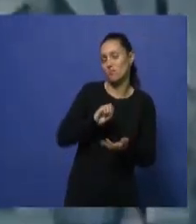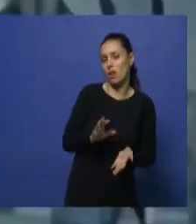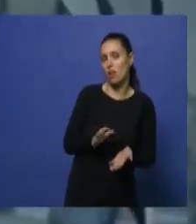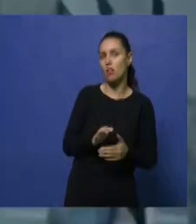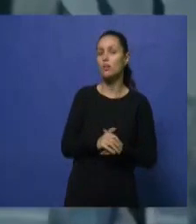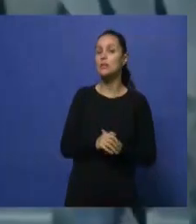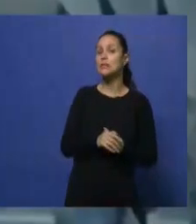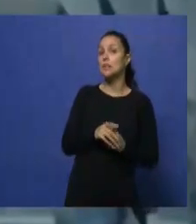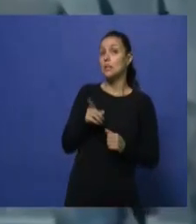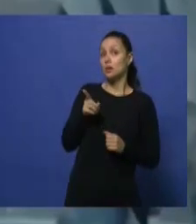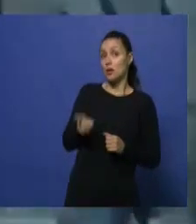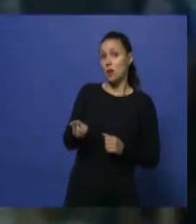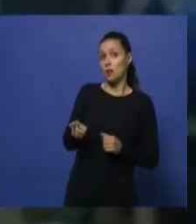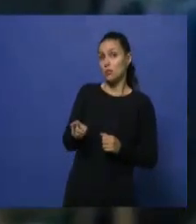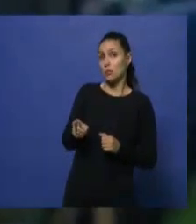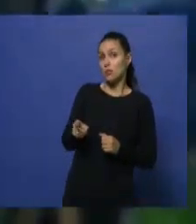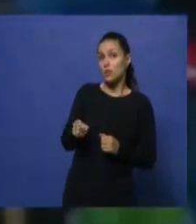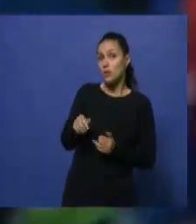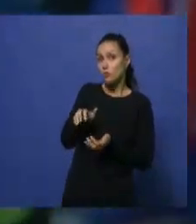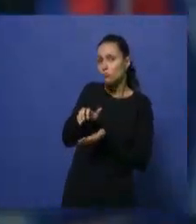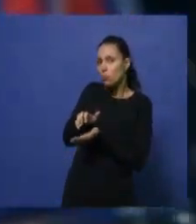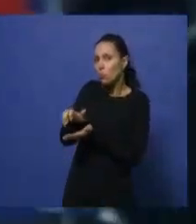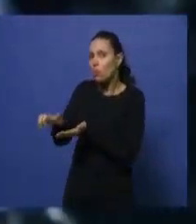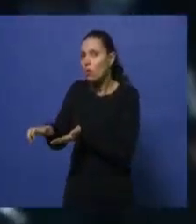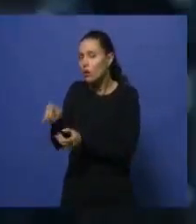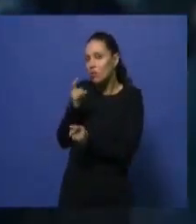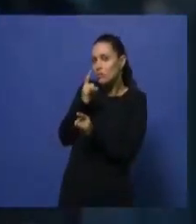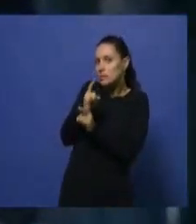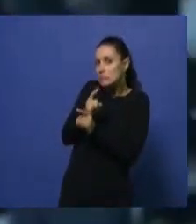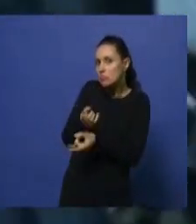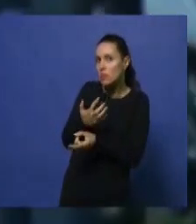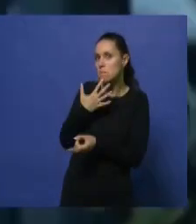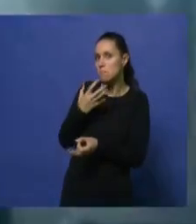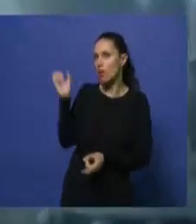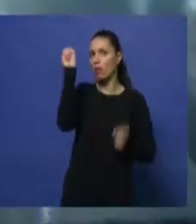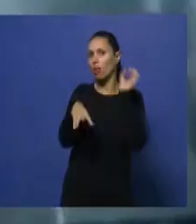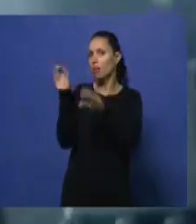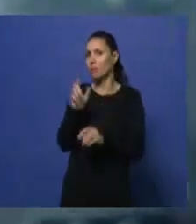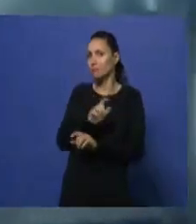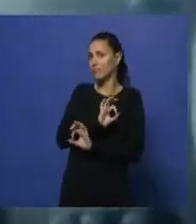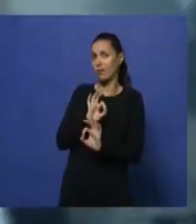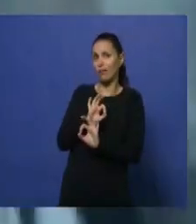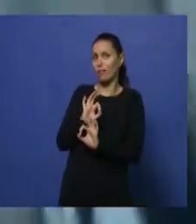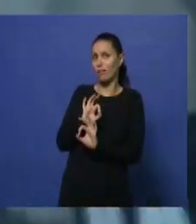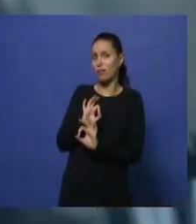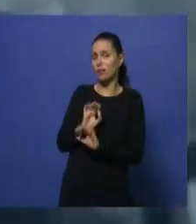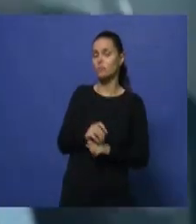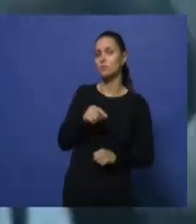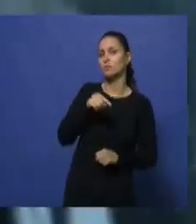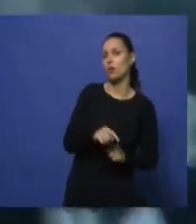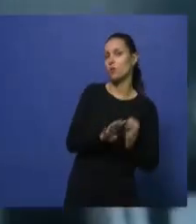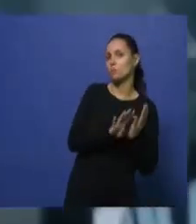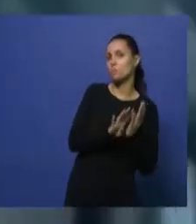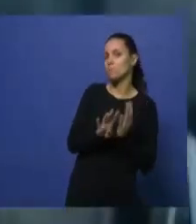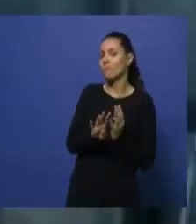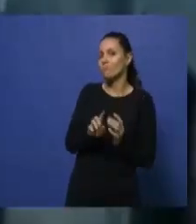boca hace tres semana entró la gente greim con diez colectivo y jamás por una piedra pero bueno este momento nos no nos dejaban pasar nos dejan pasar